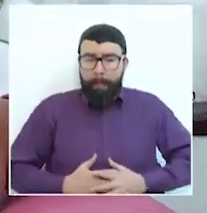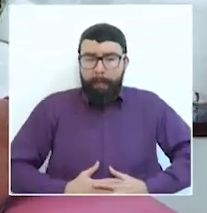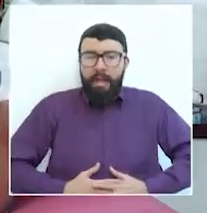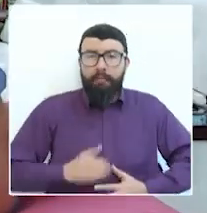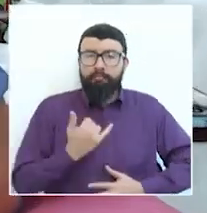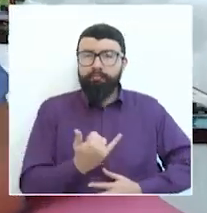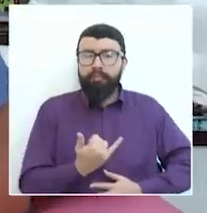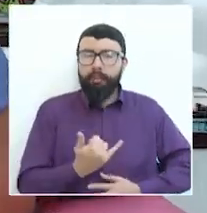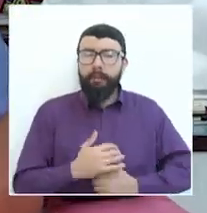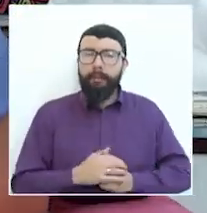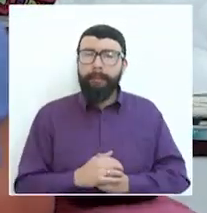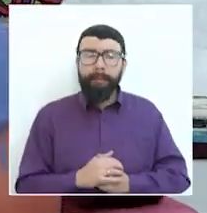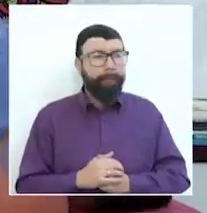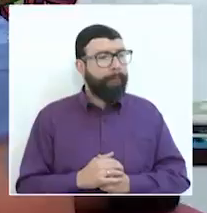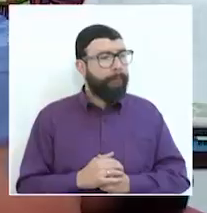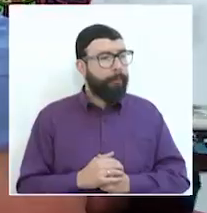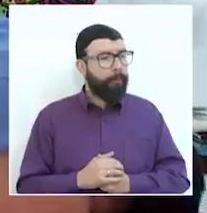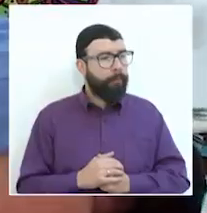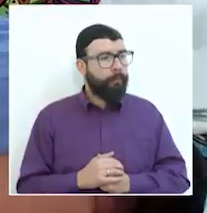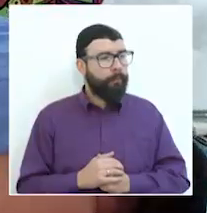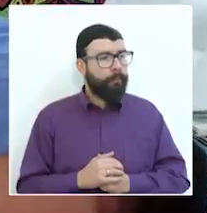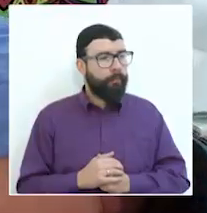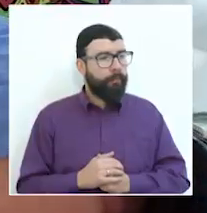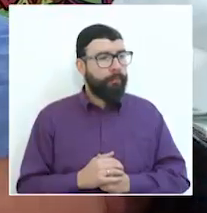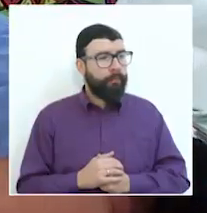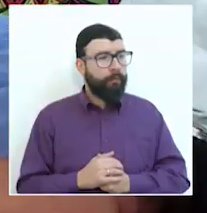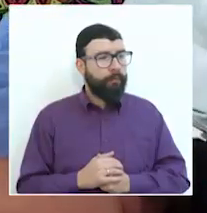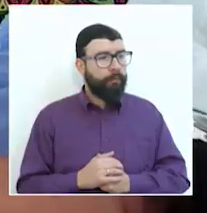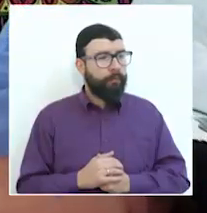un movimiento que nos permite